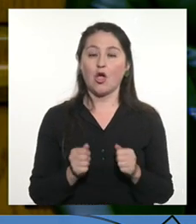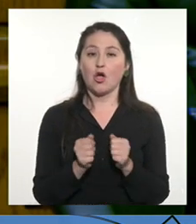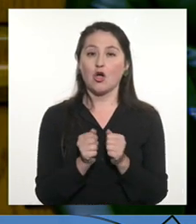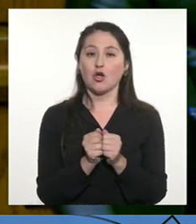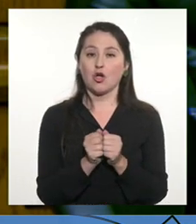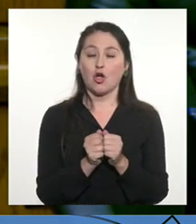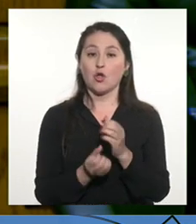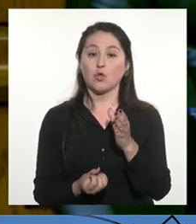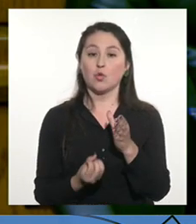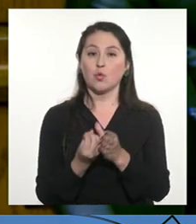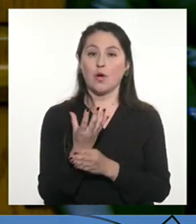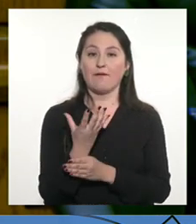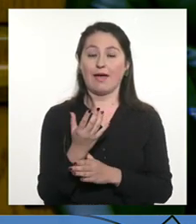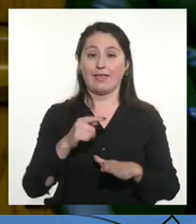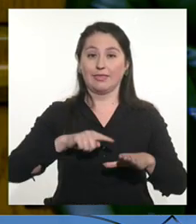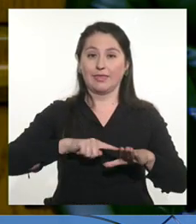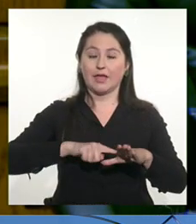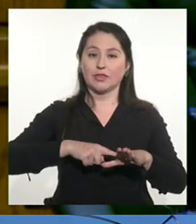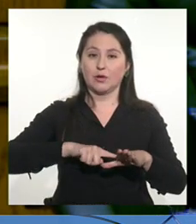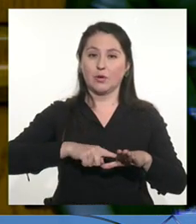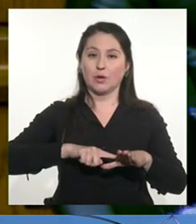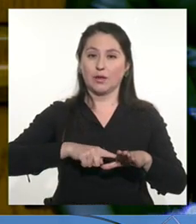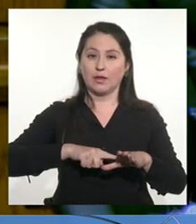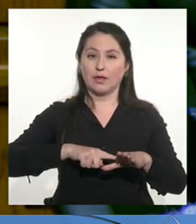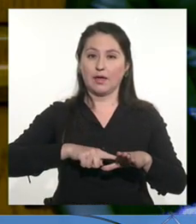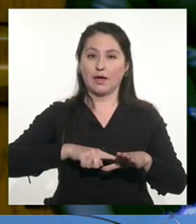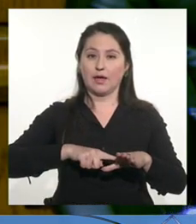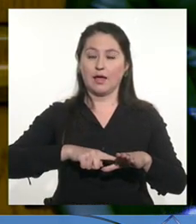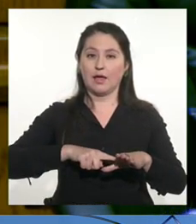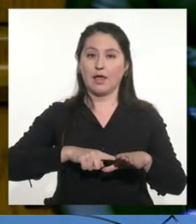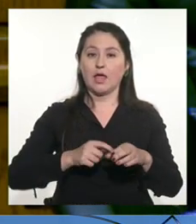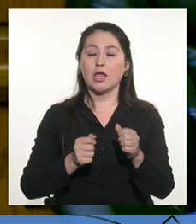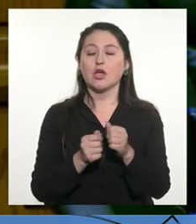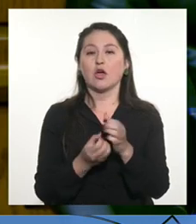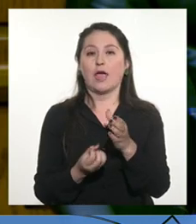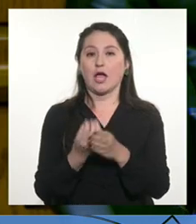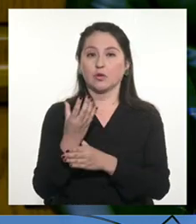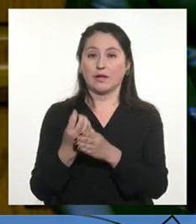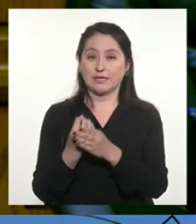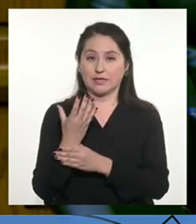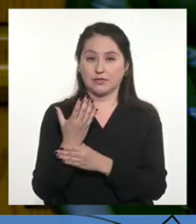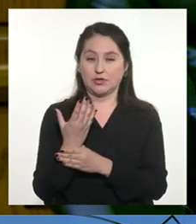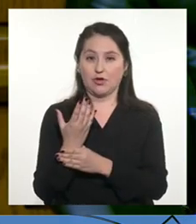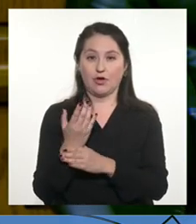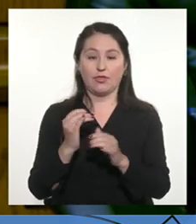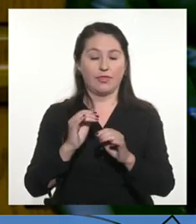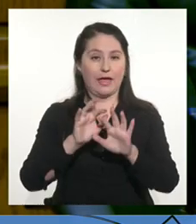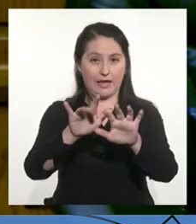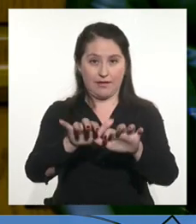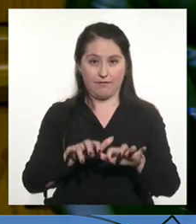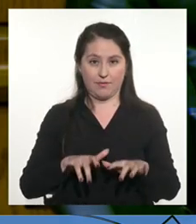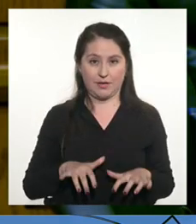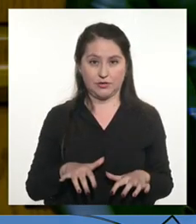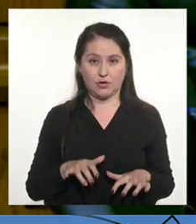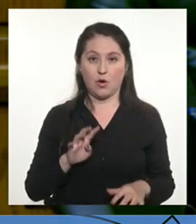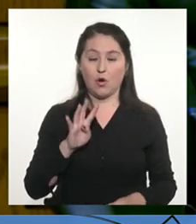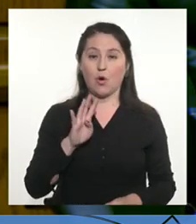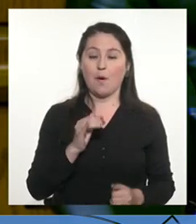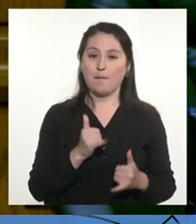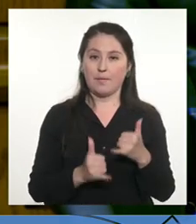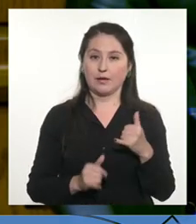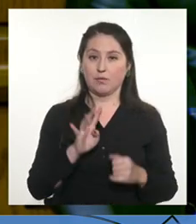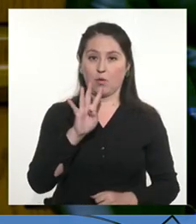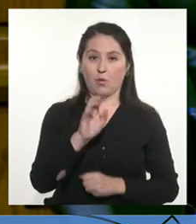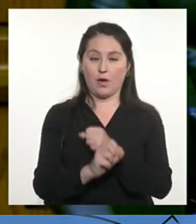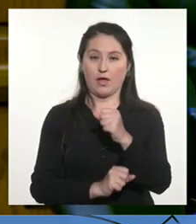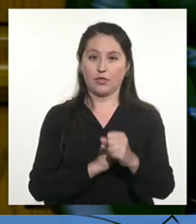nuevas tecnologías a la sistema de indiciación y la actualización de las bases de datos el período de cuatro años establecieron